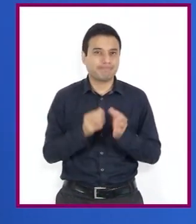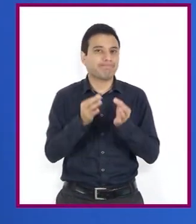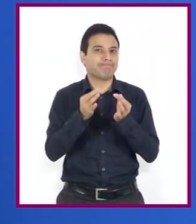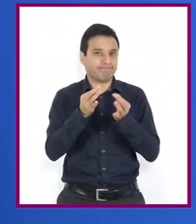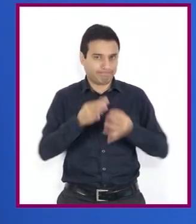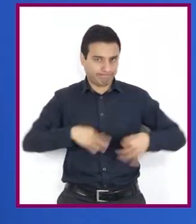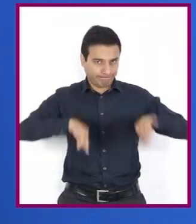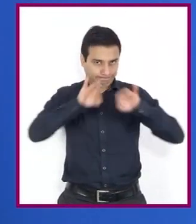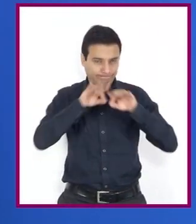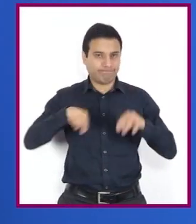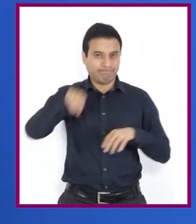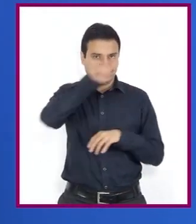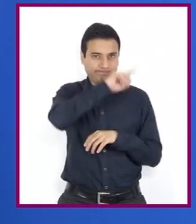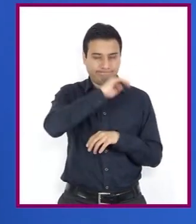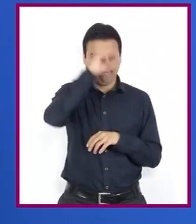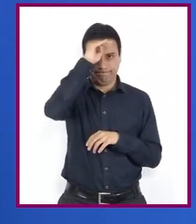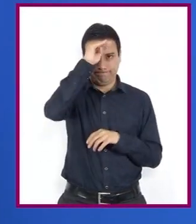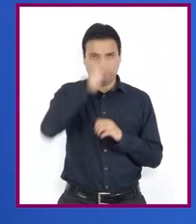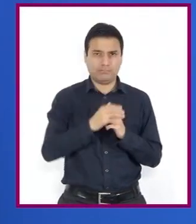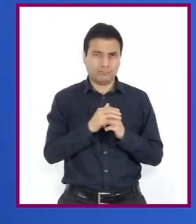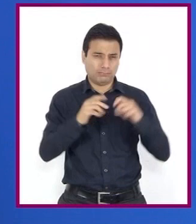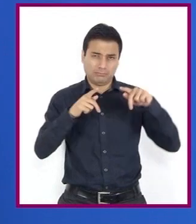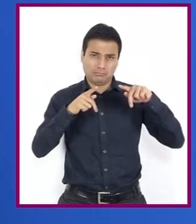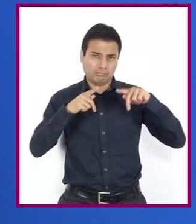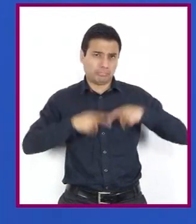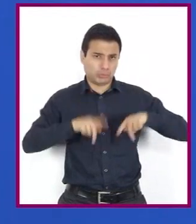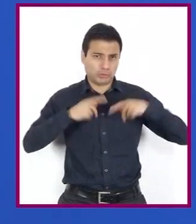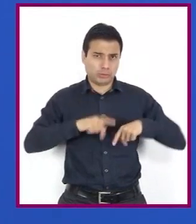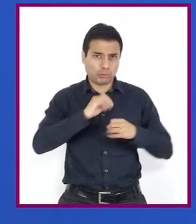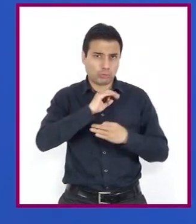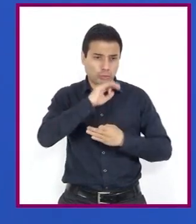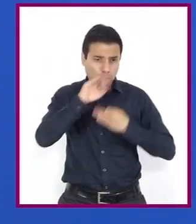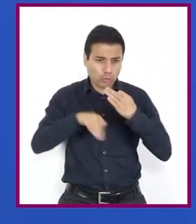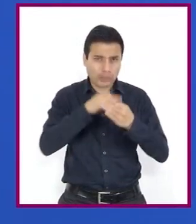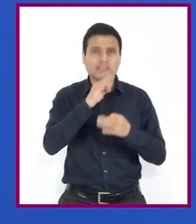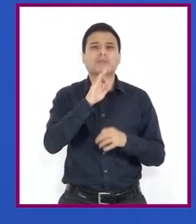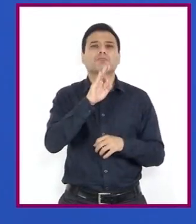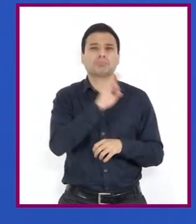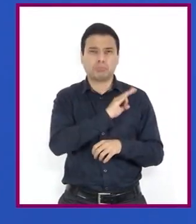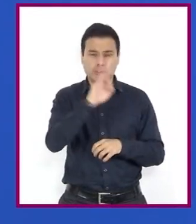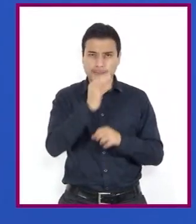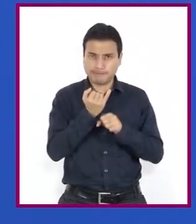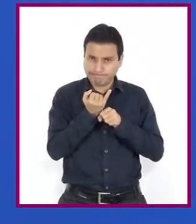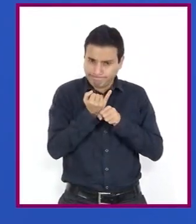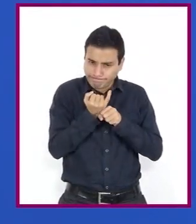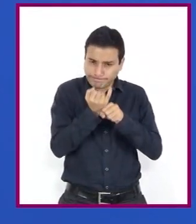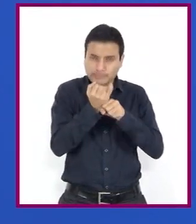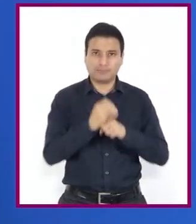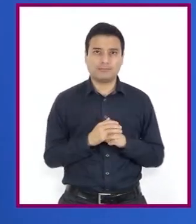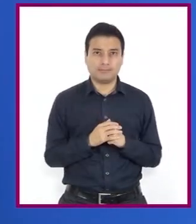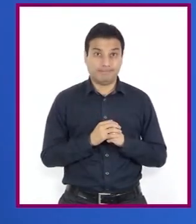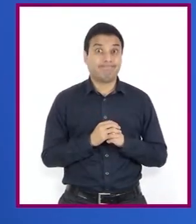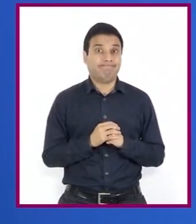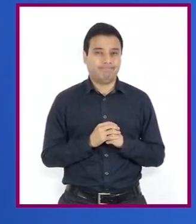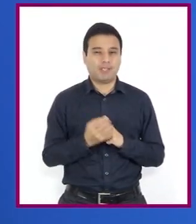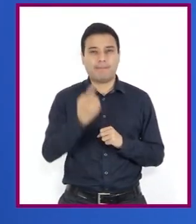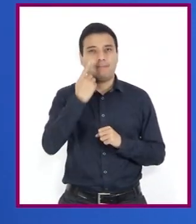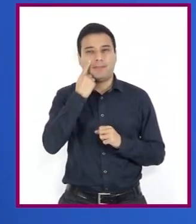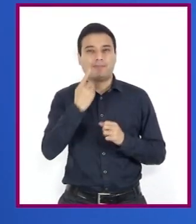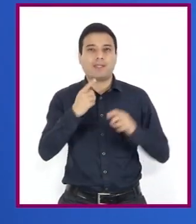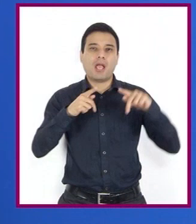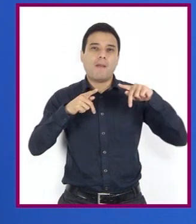que consideremos que todos tenemos el potencial de construir ciencia. La diferencia entre nosotros y